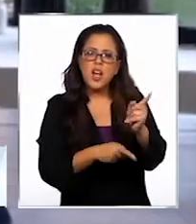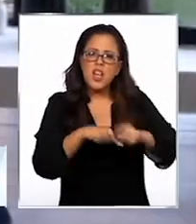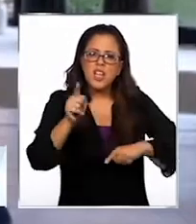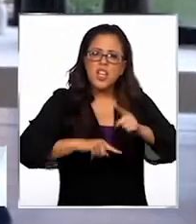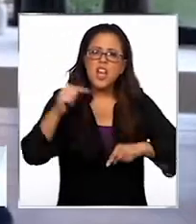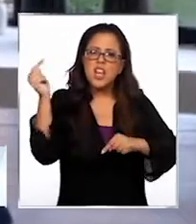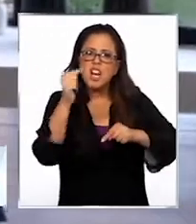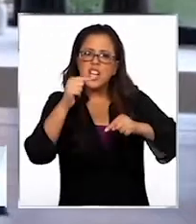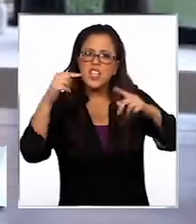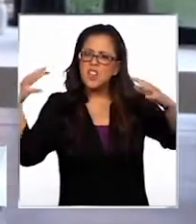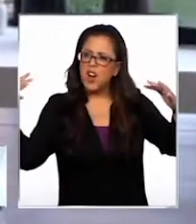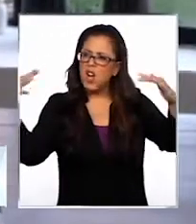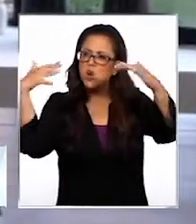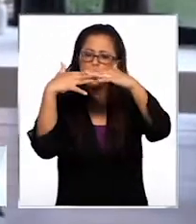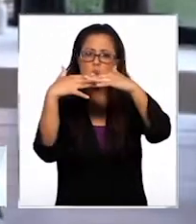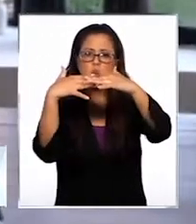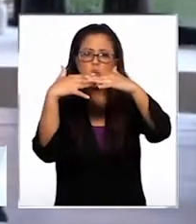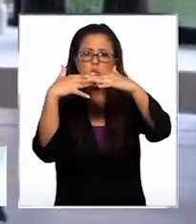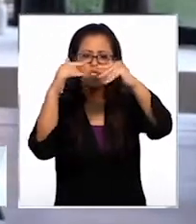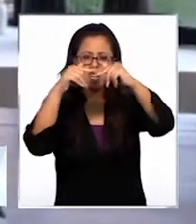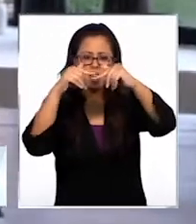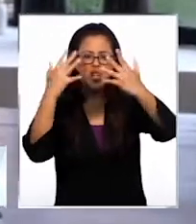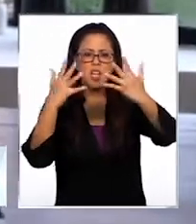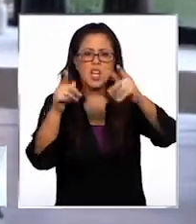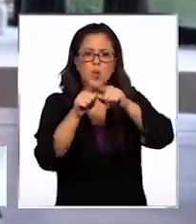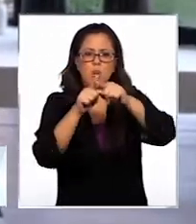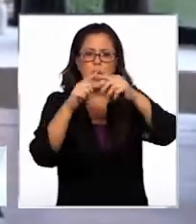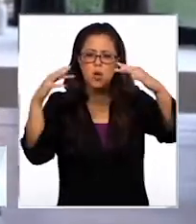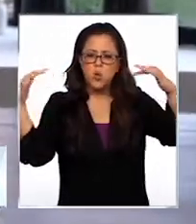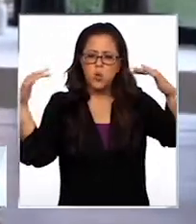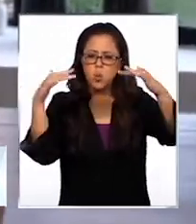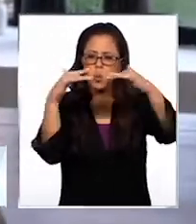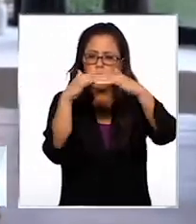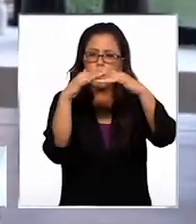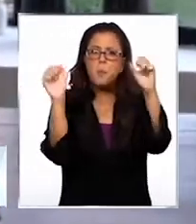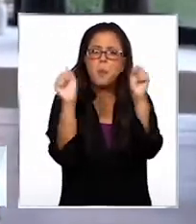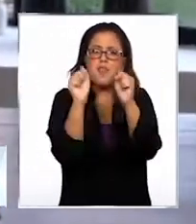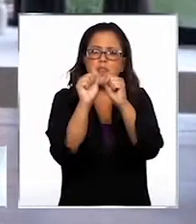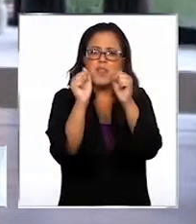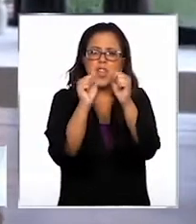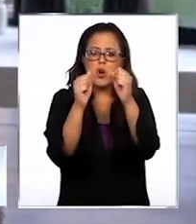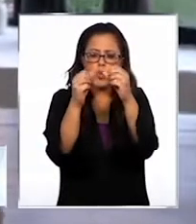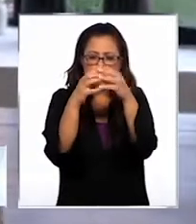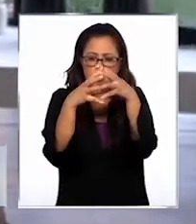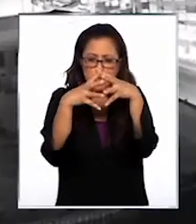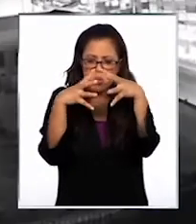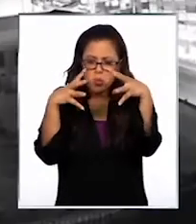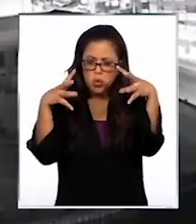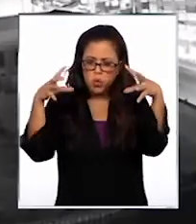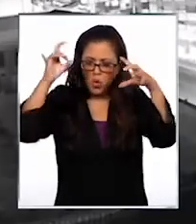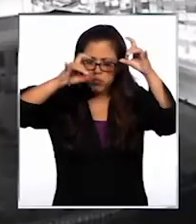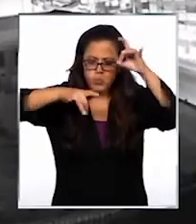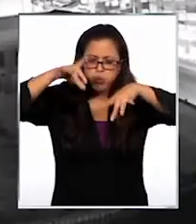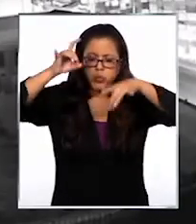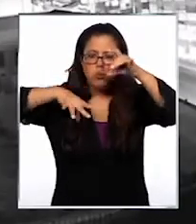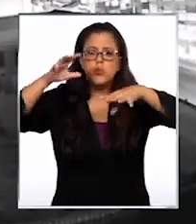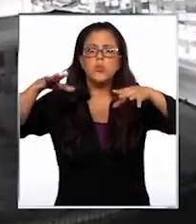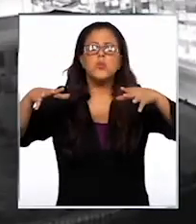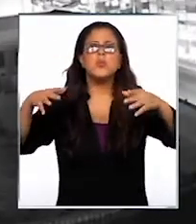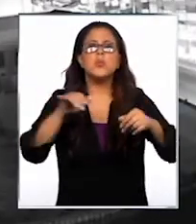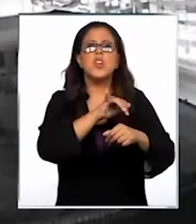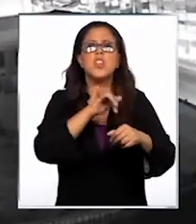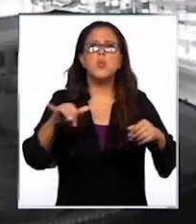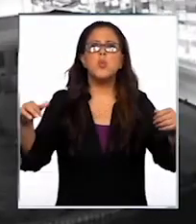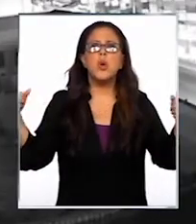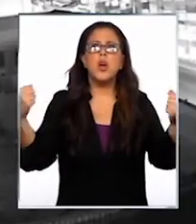negativa. Entonces, pero sube y va enfriando la masa, condensa gran cantidad de gotitas. Porque justo después de caer